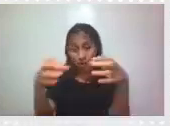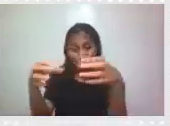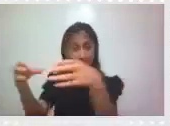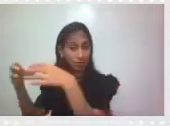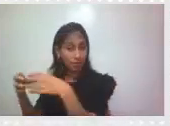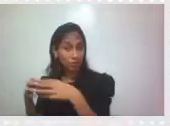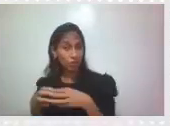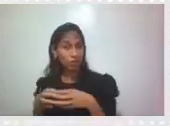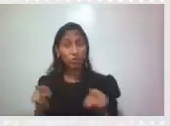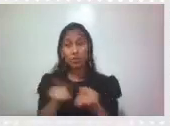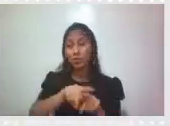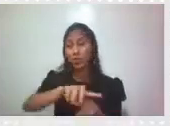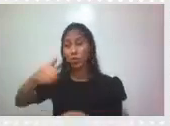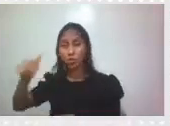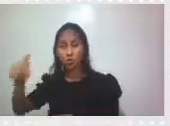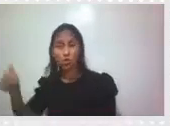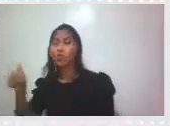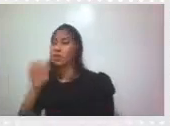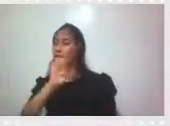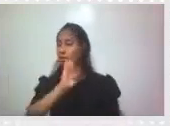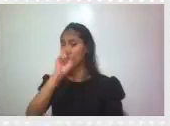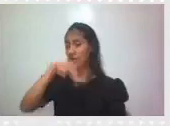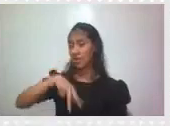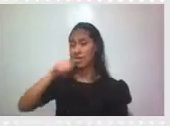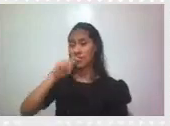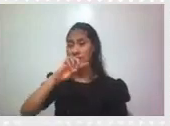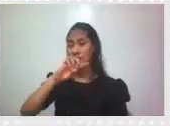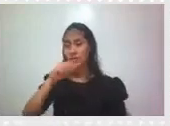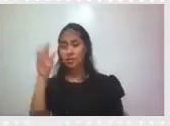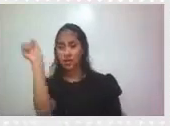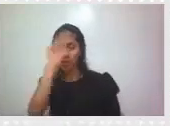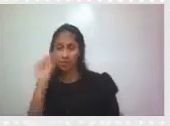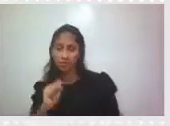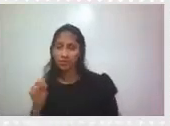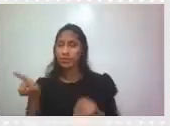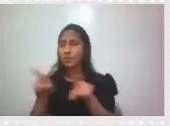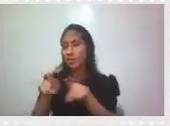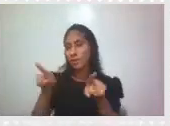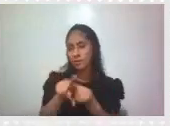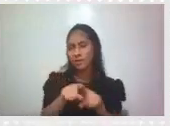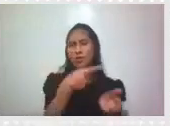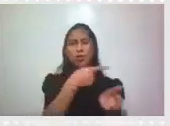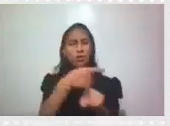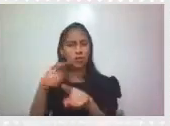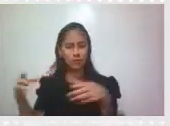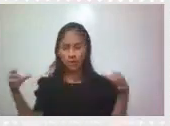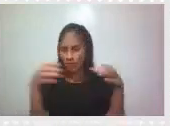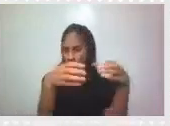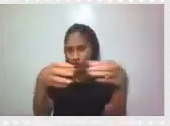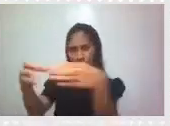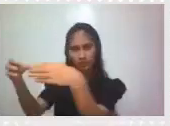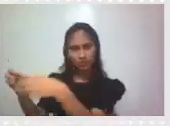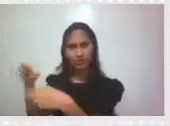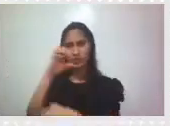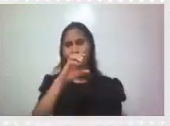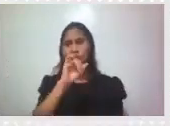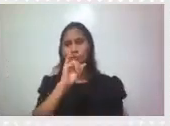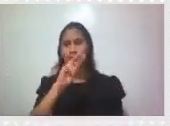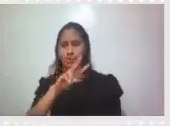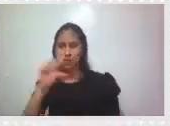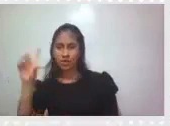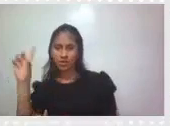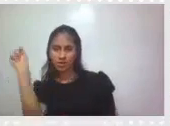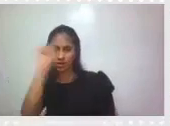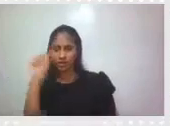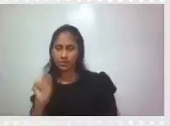con otras entidades del Estado y con la sociedad civil en general, acerca de temas importantes